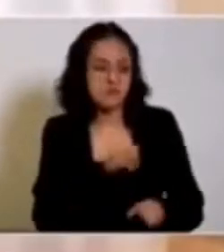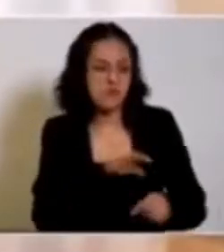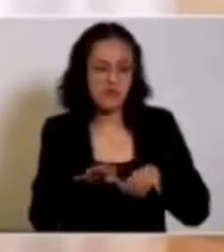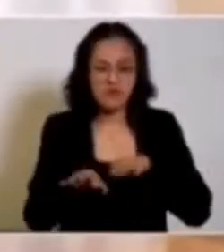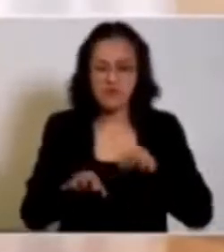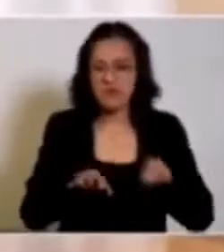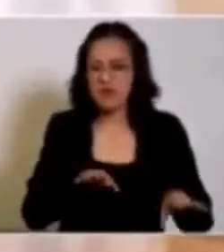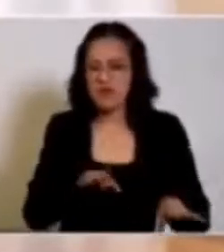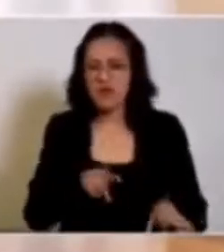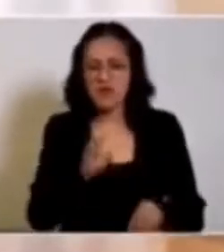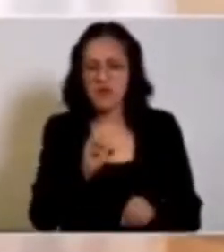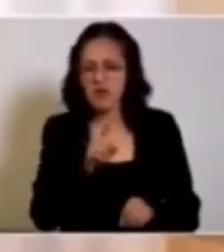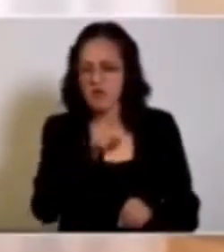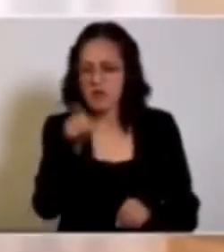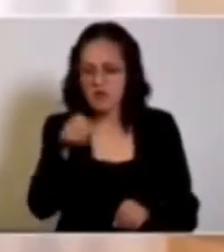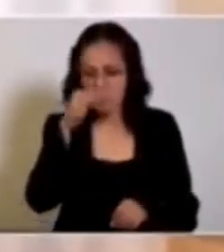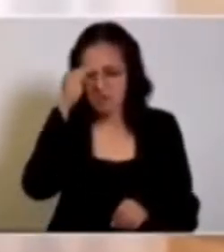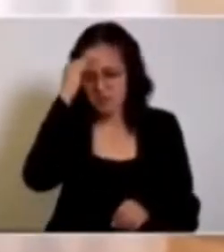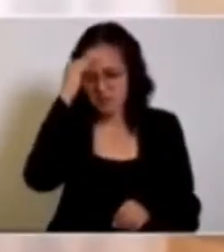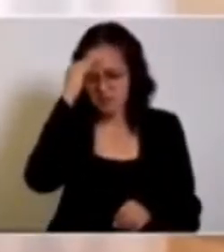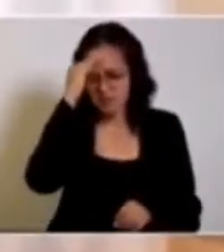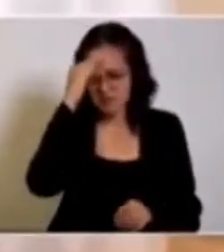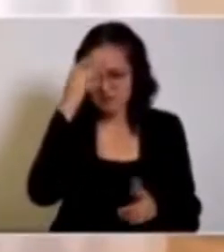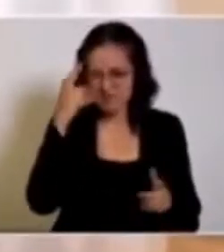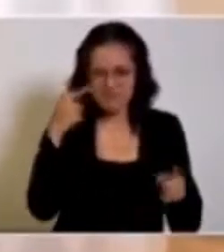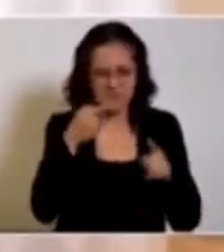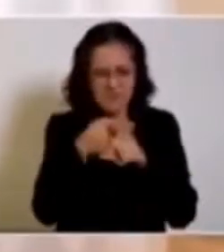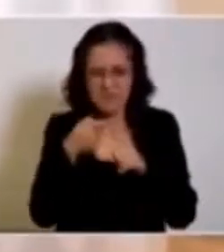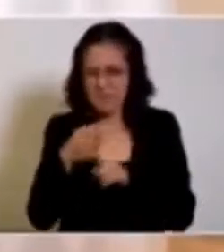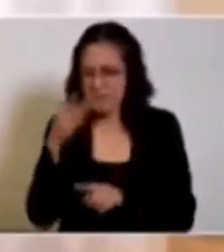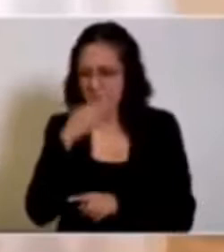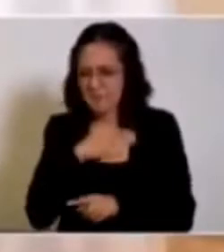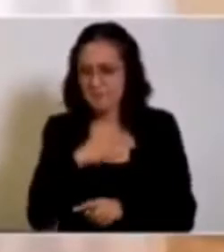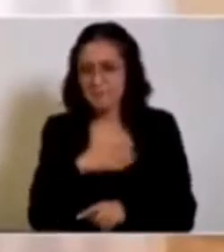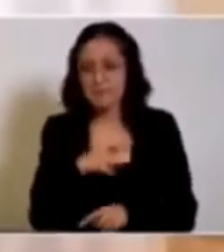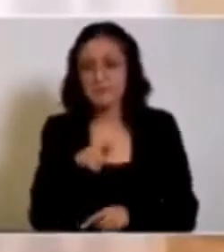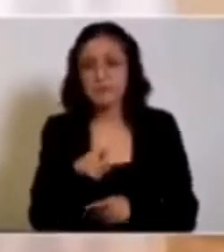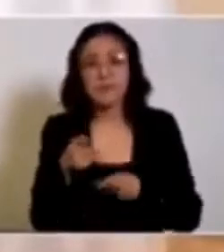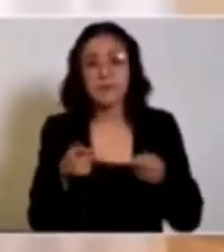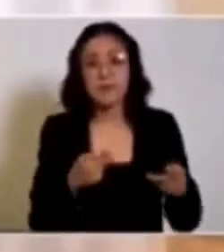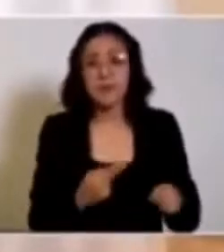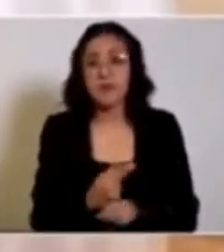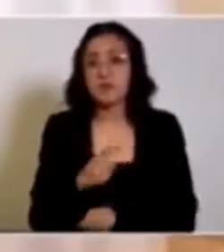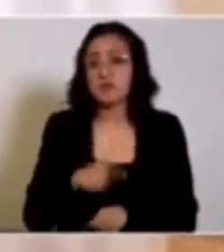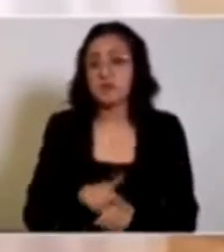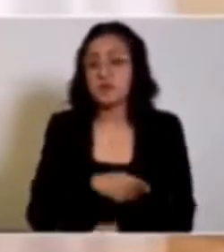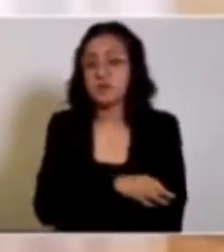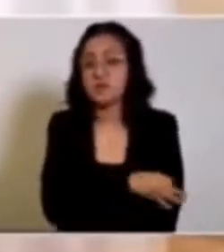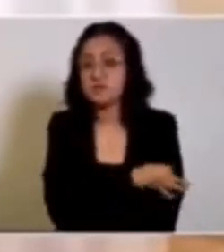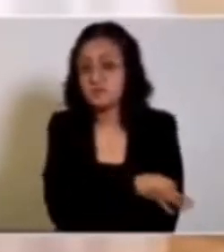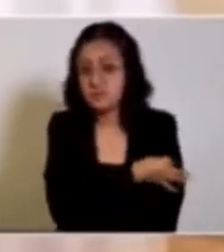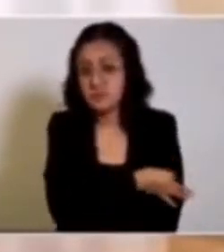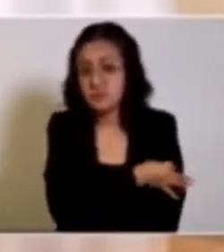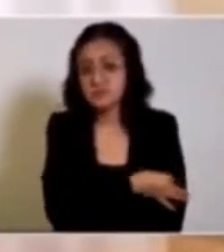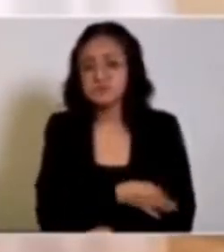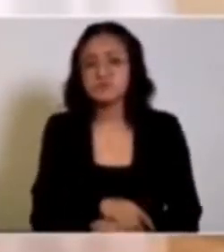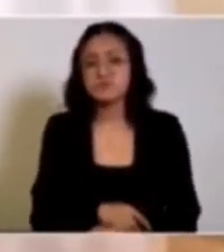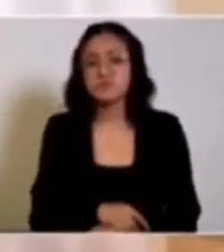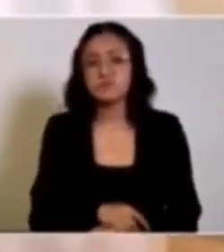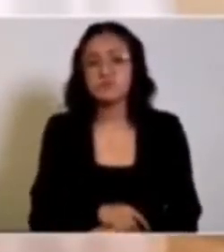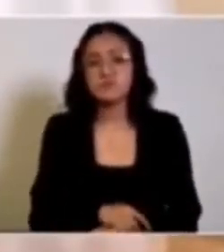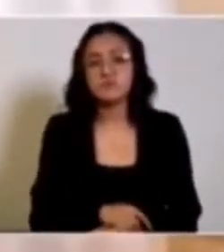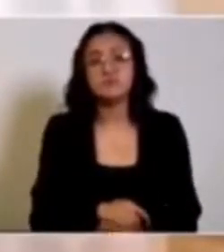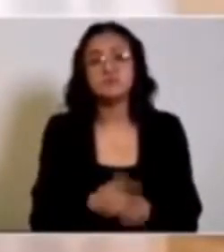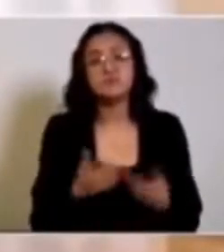y posicionamientos no reflexivos el plan nacional de vacunación puede